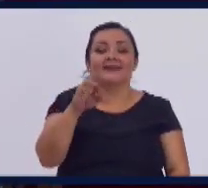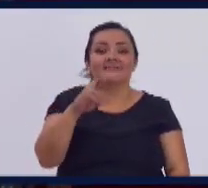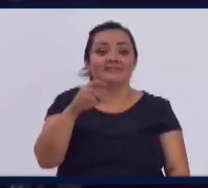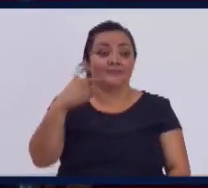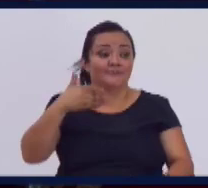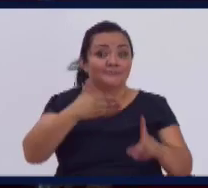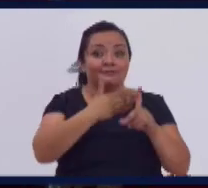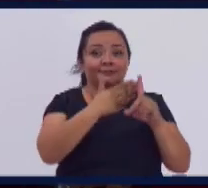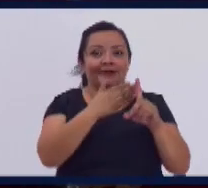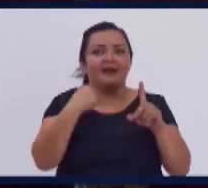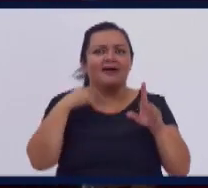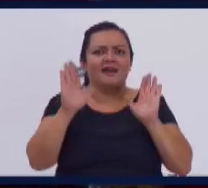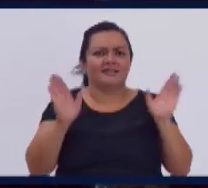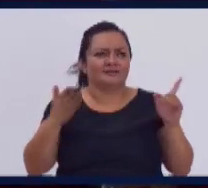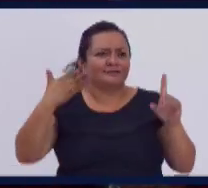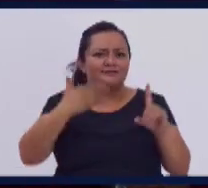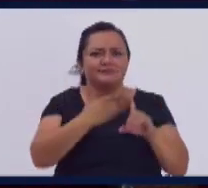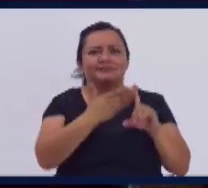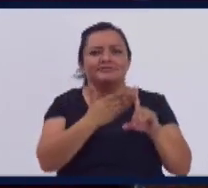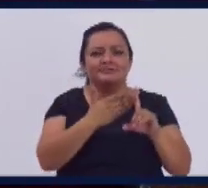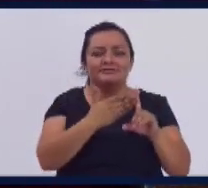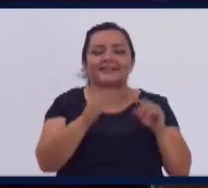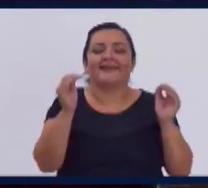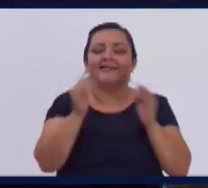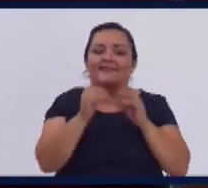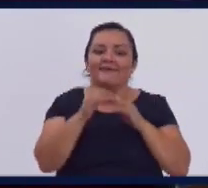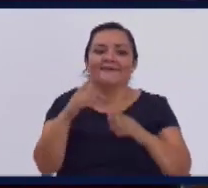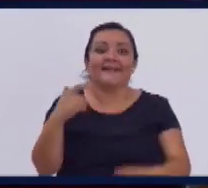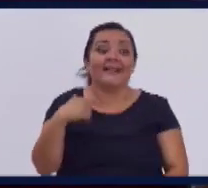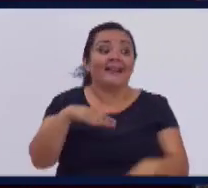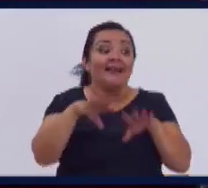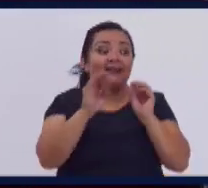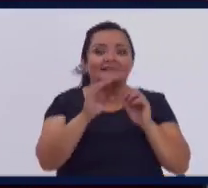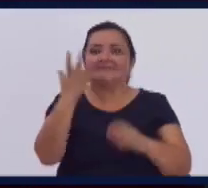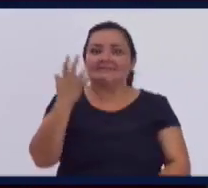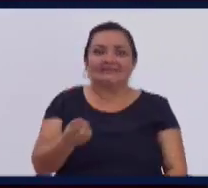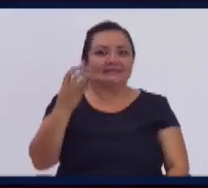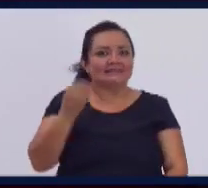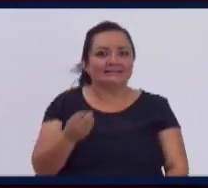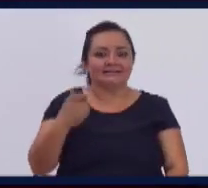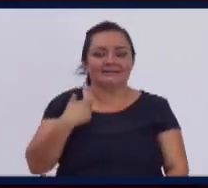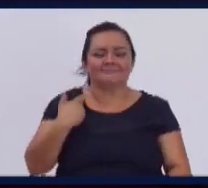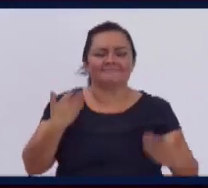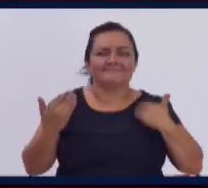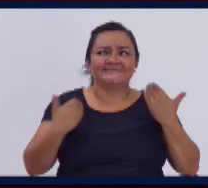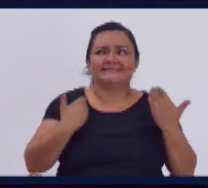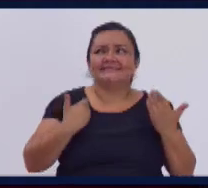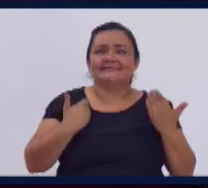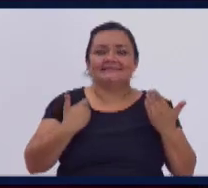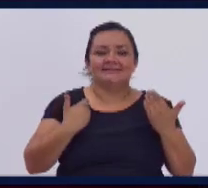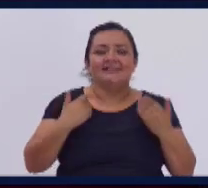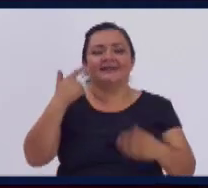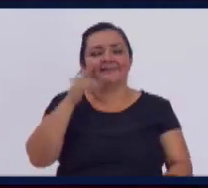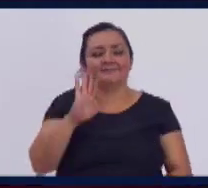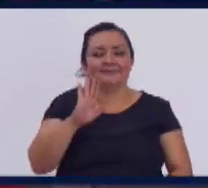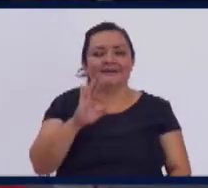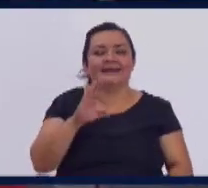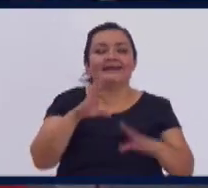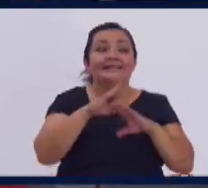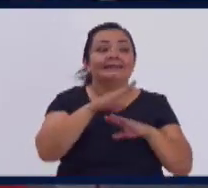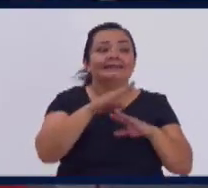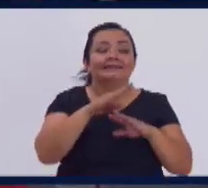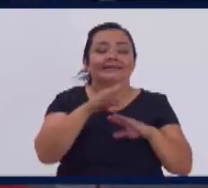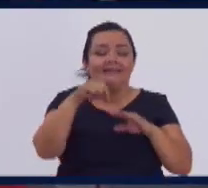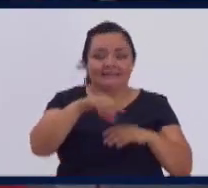Jesús, Juan 12, que es el que estamos estudiando, así hay un complot todos los días para sacarte del lugar correcto. Les he contado que en